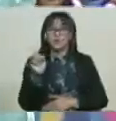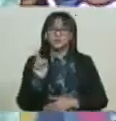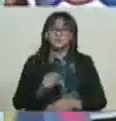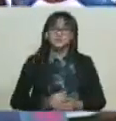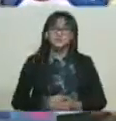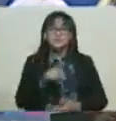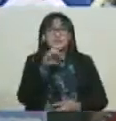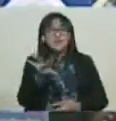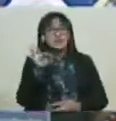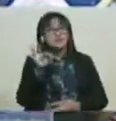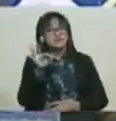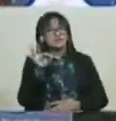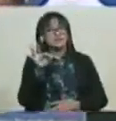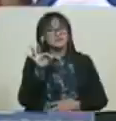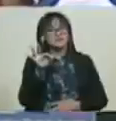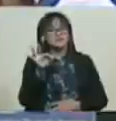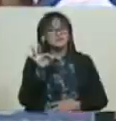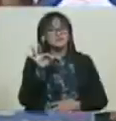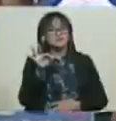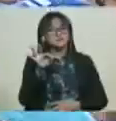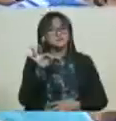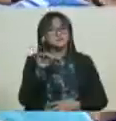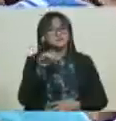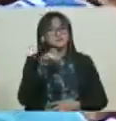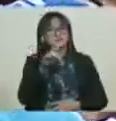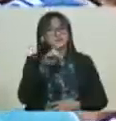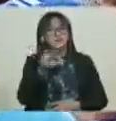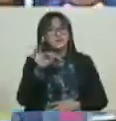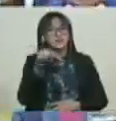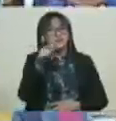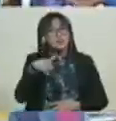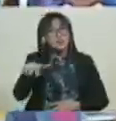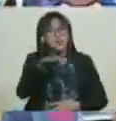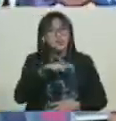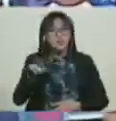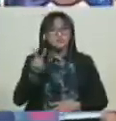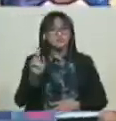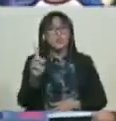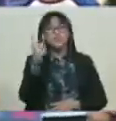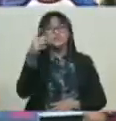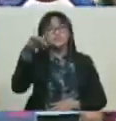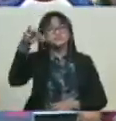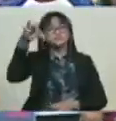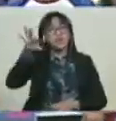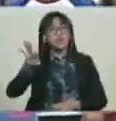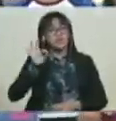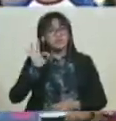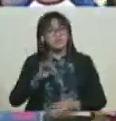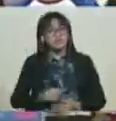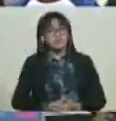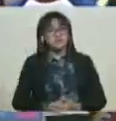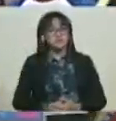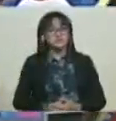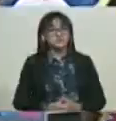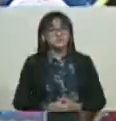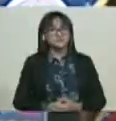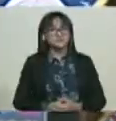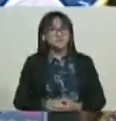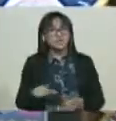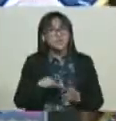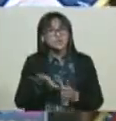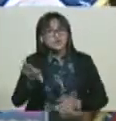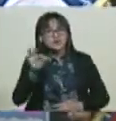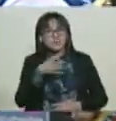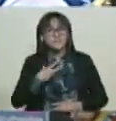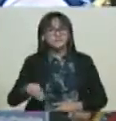quien elige el cuerno de venezuela es el único el que elige y donde se